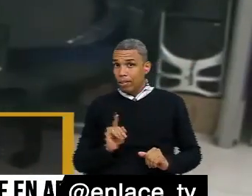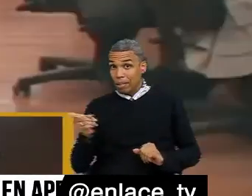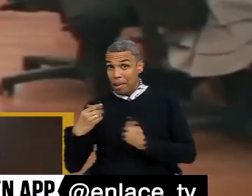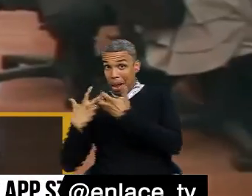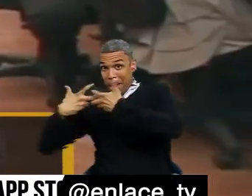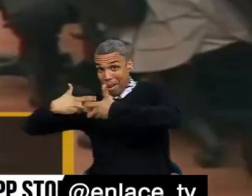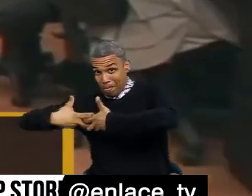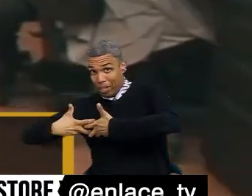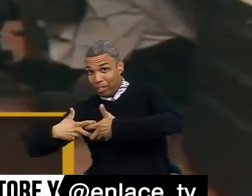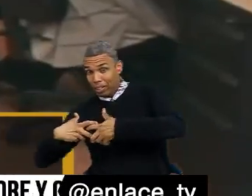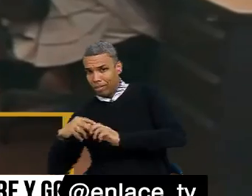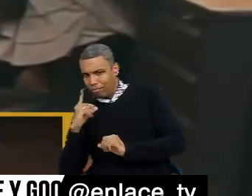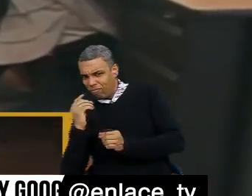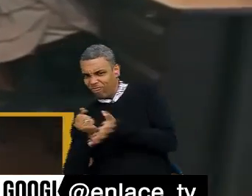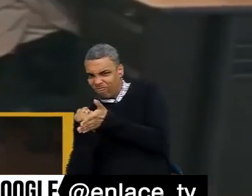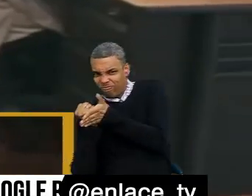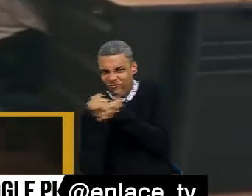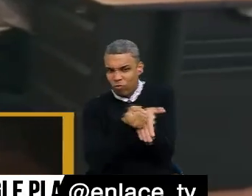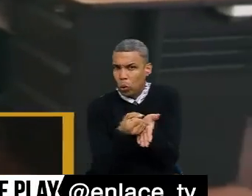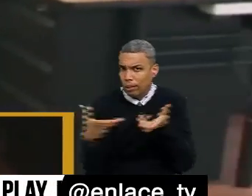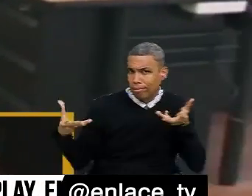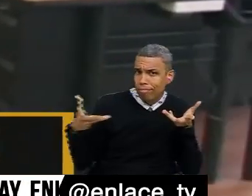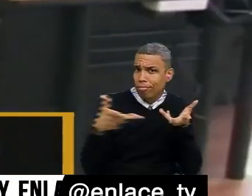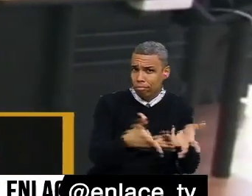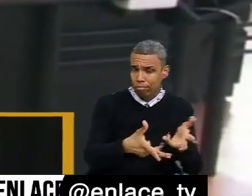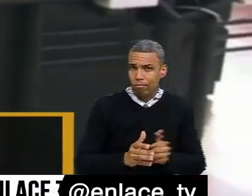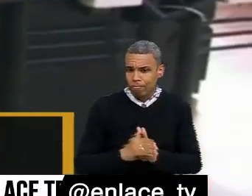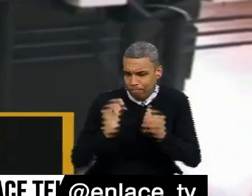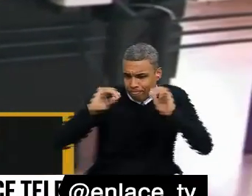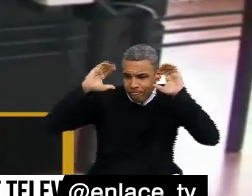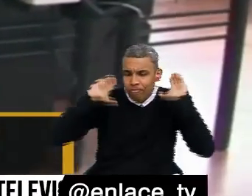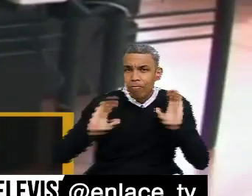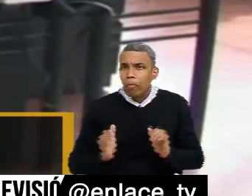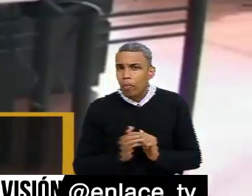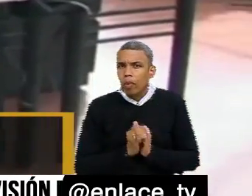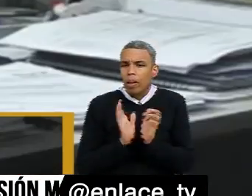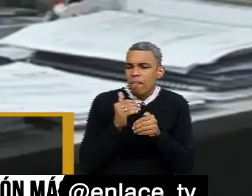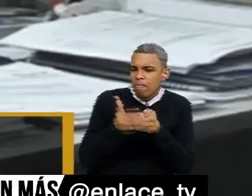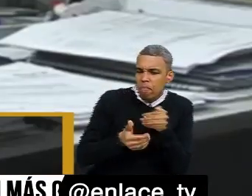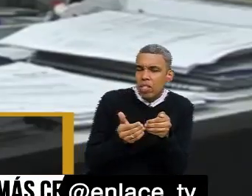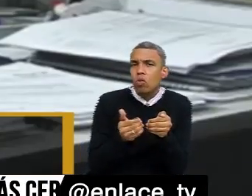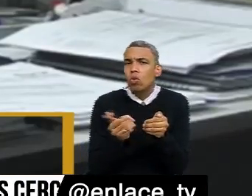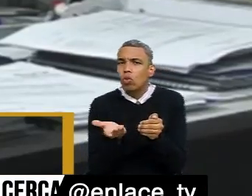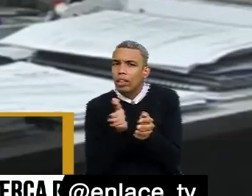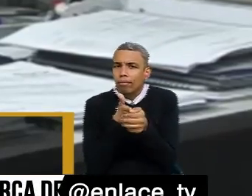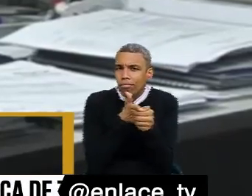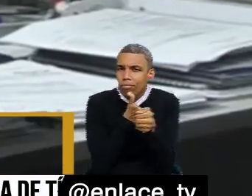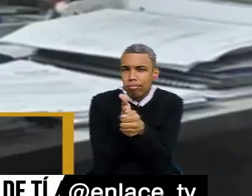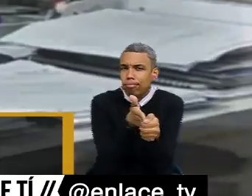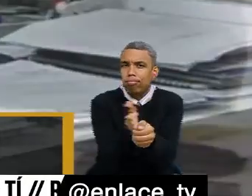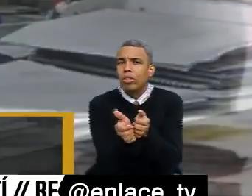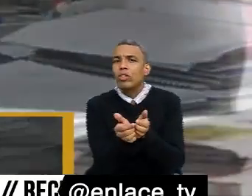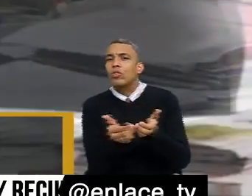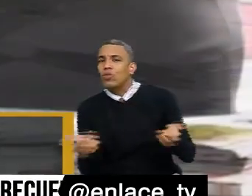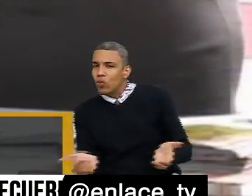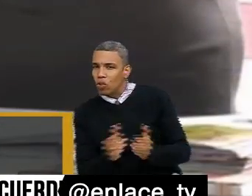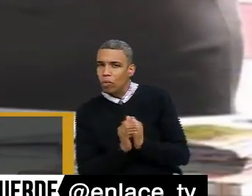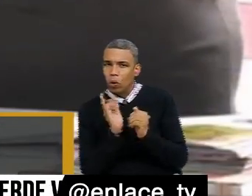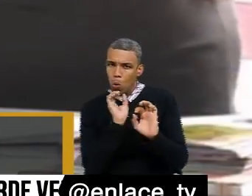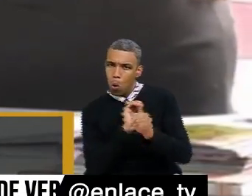Emprende, CETICS pondrá a disposición de las empresas locales la metodología para que de forma conjunta se desarrollen y